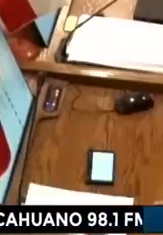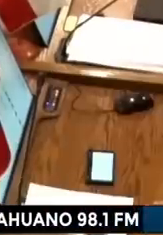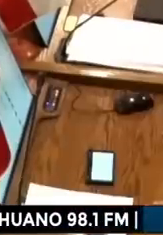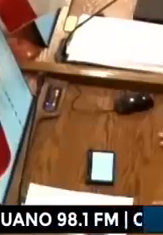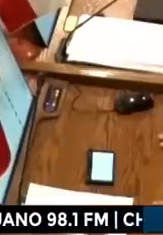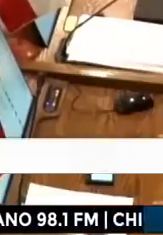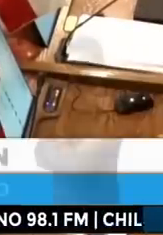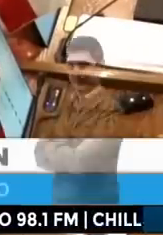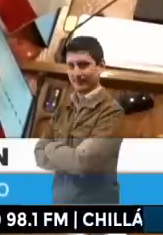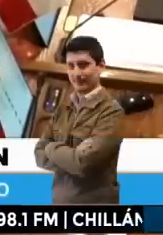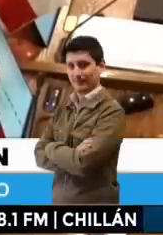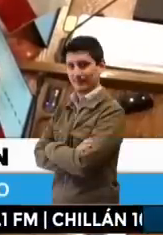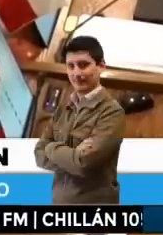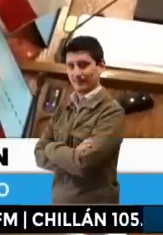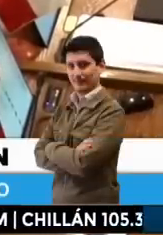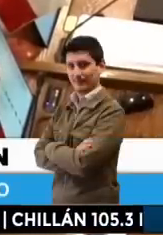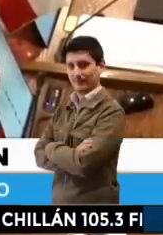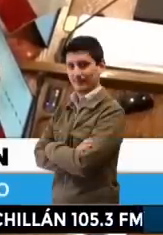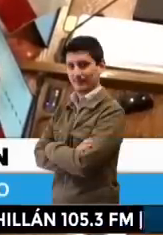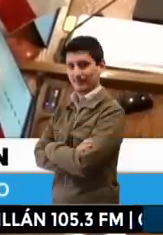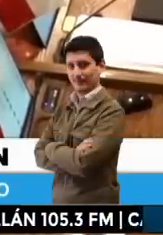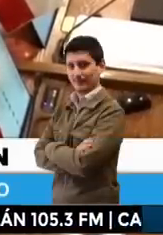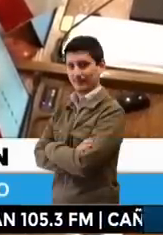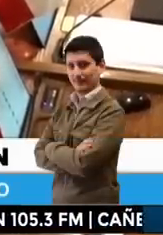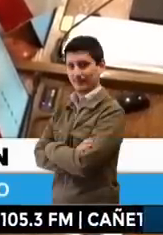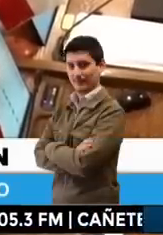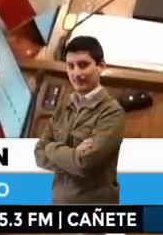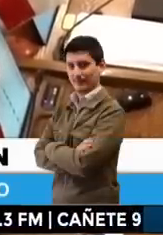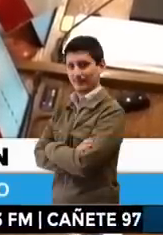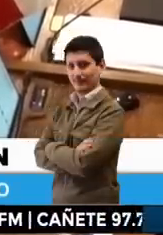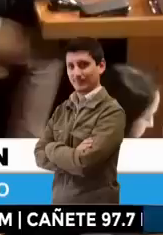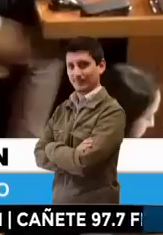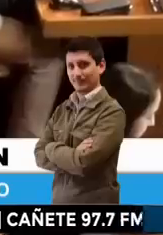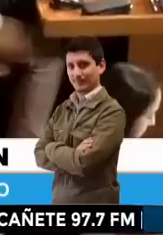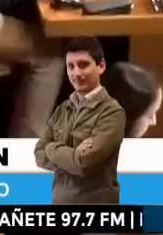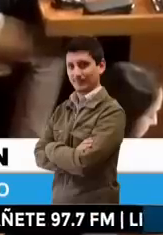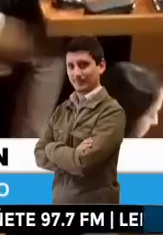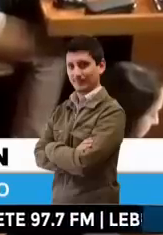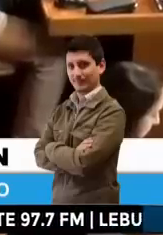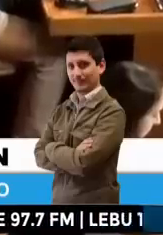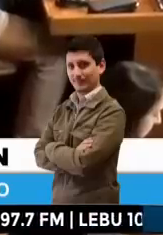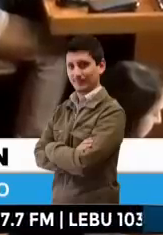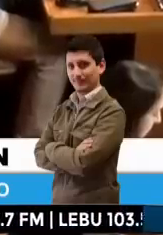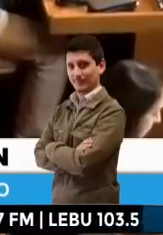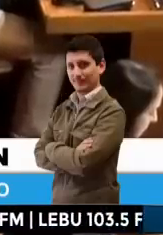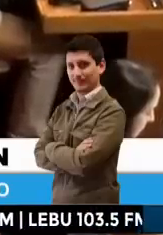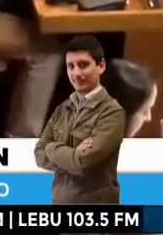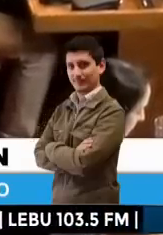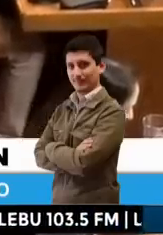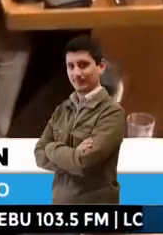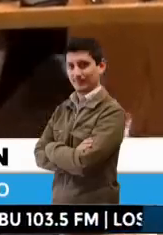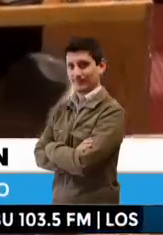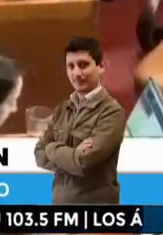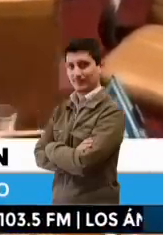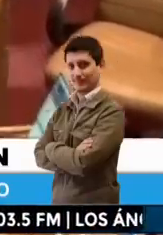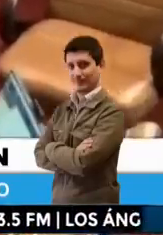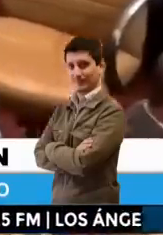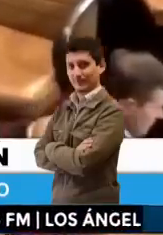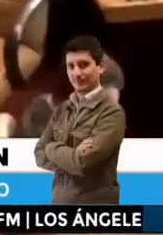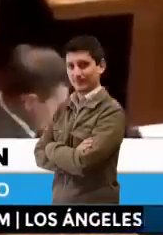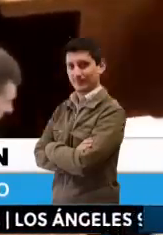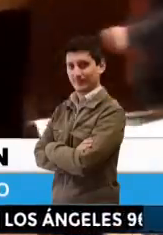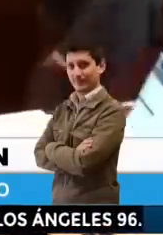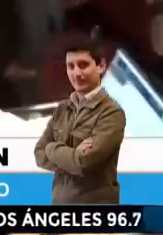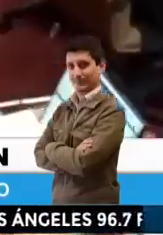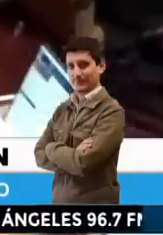Democracia Cristiana y el Partido de la Gente se crearon dos nuevos comités que terminaron siendo clave. Todos ellos sin representación en la Comisión de Hacienda y varios de ellos sin